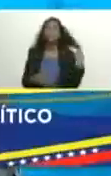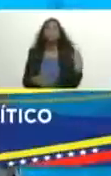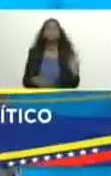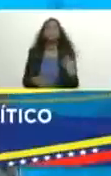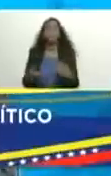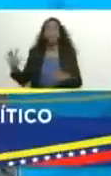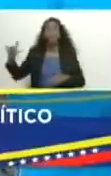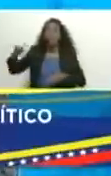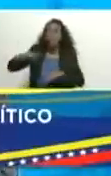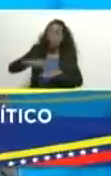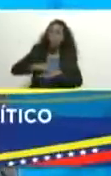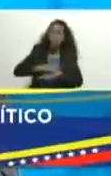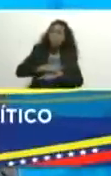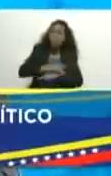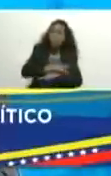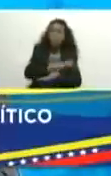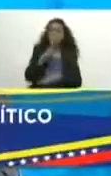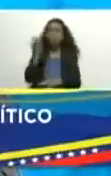del Medio Oriente